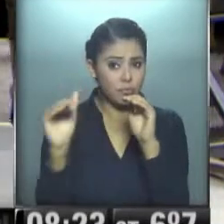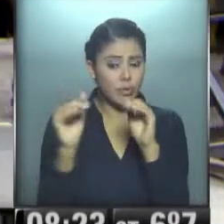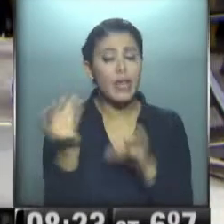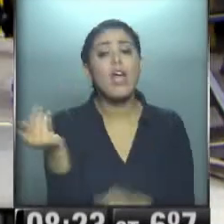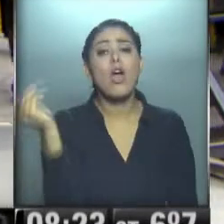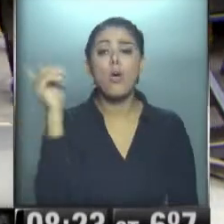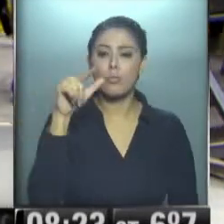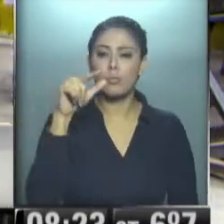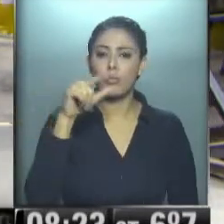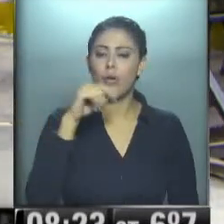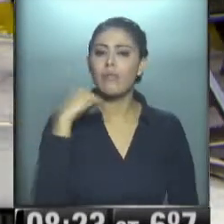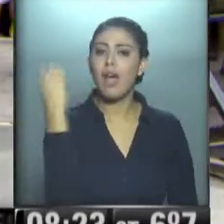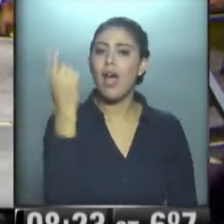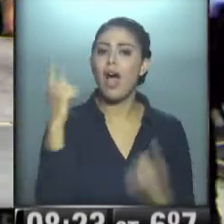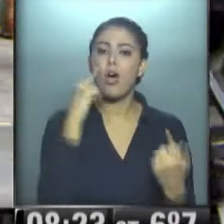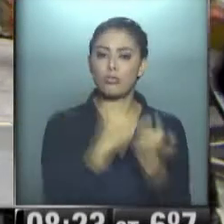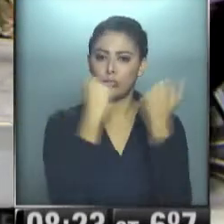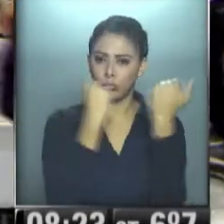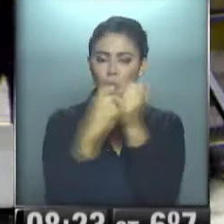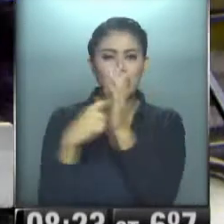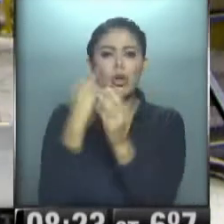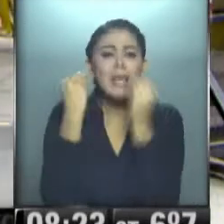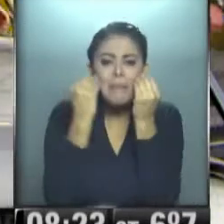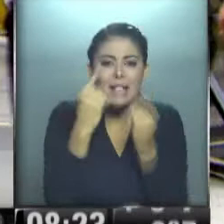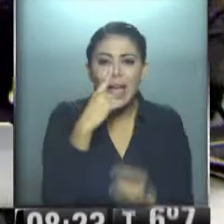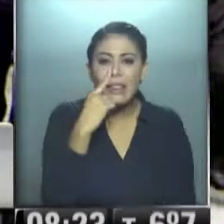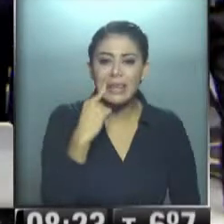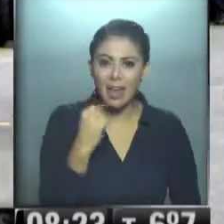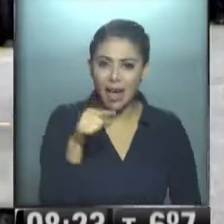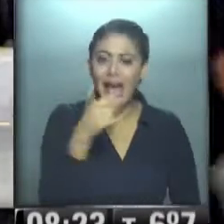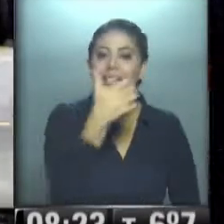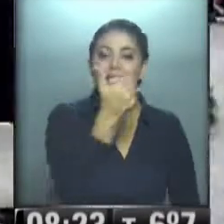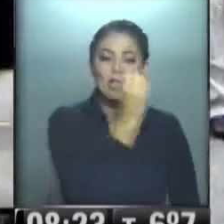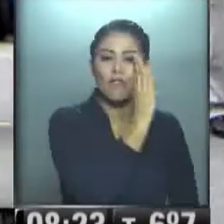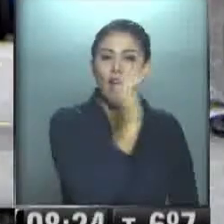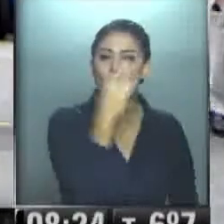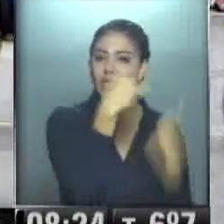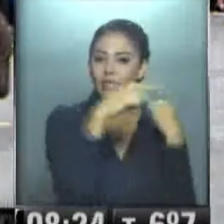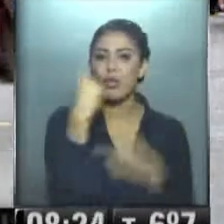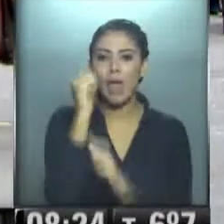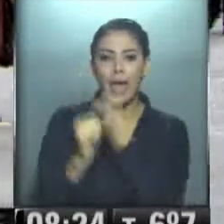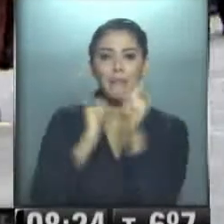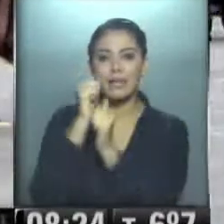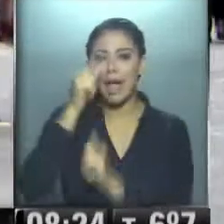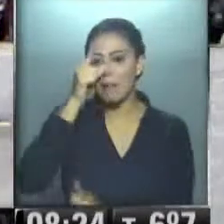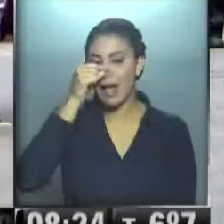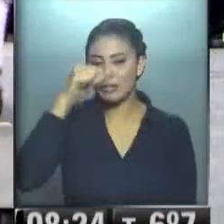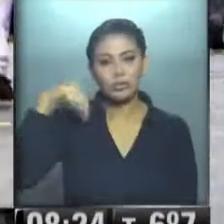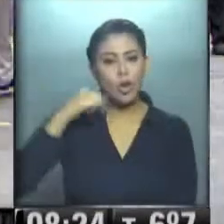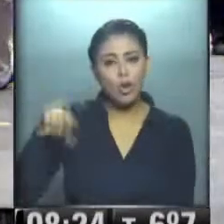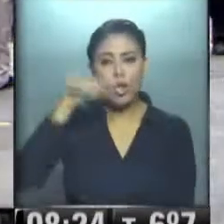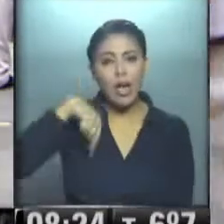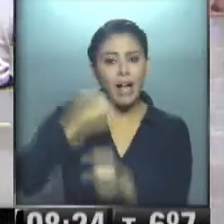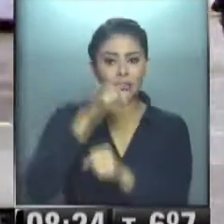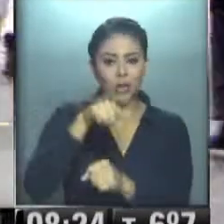la autoridad monetaria el control del marco pero qué pasó ese día hubo seis bancos y una petrolera que hicieron maniobras que